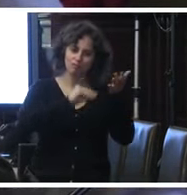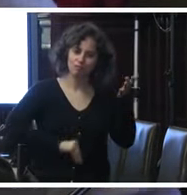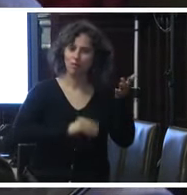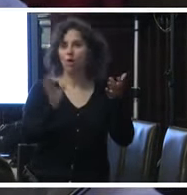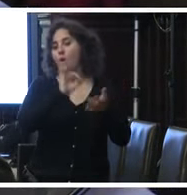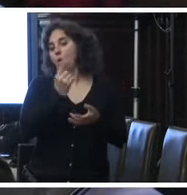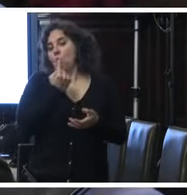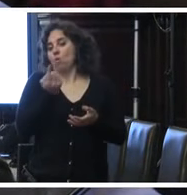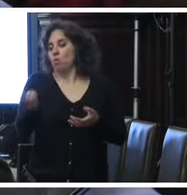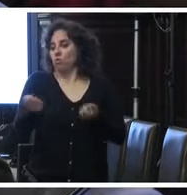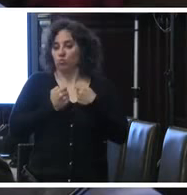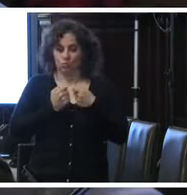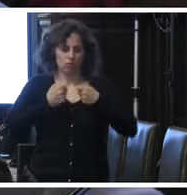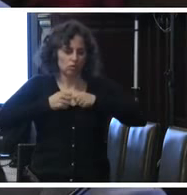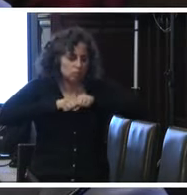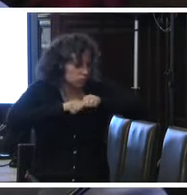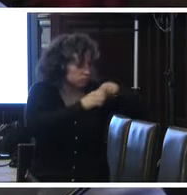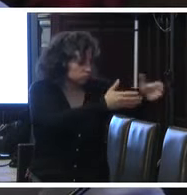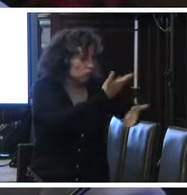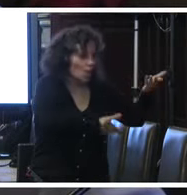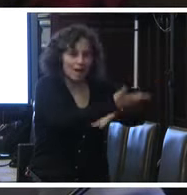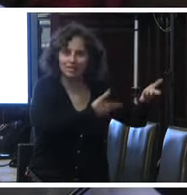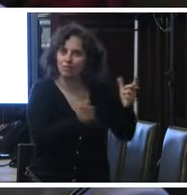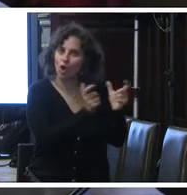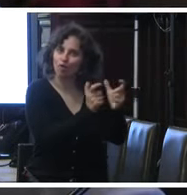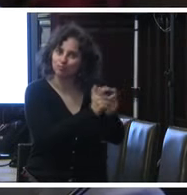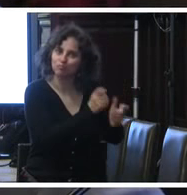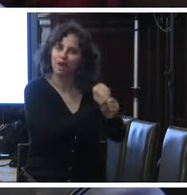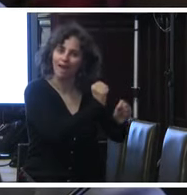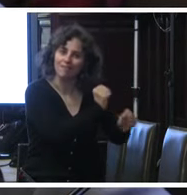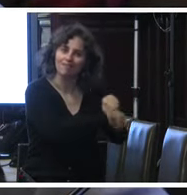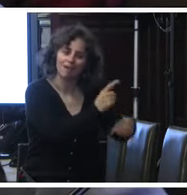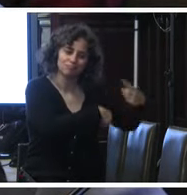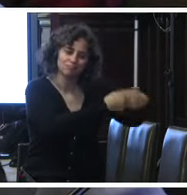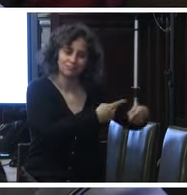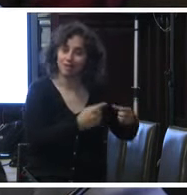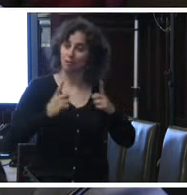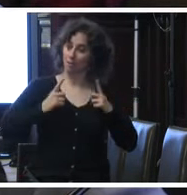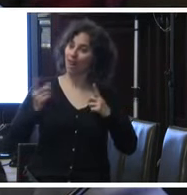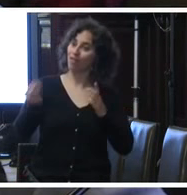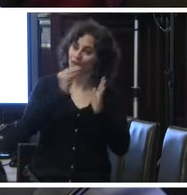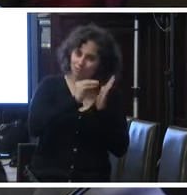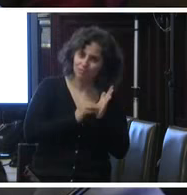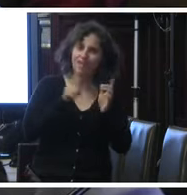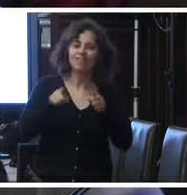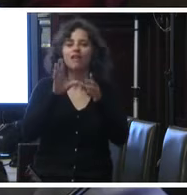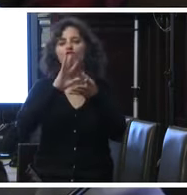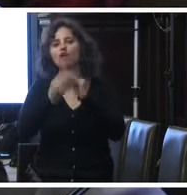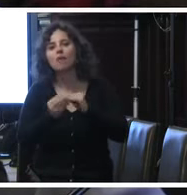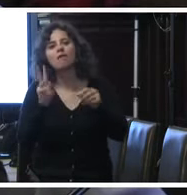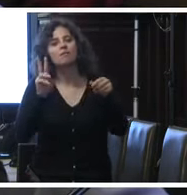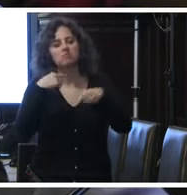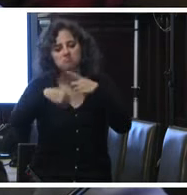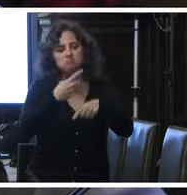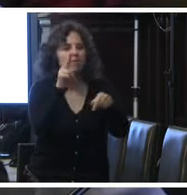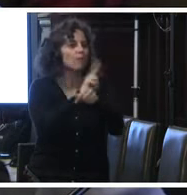de nosotros, y nosotros luego lo compartimos con los demás. De esta manera seguiremos monitoreando la situación,